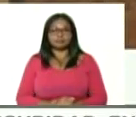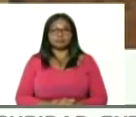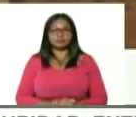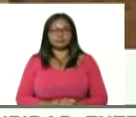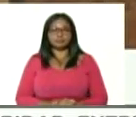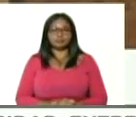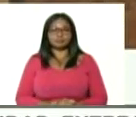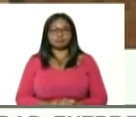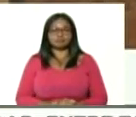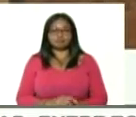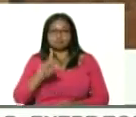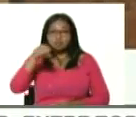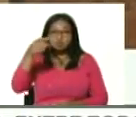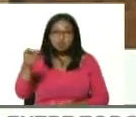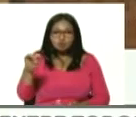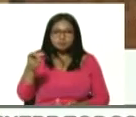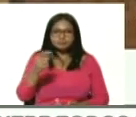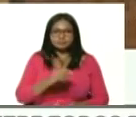¿Verdad?